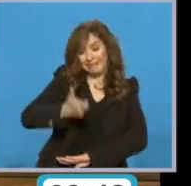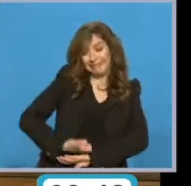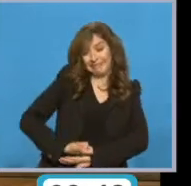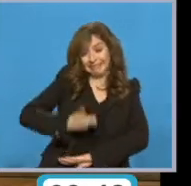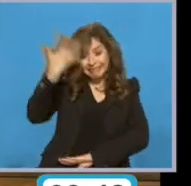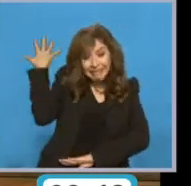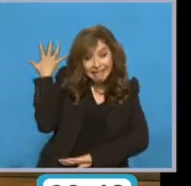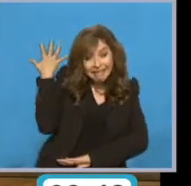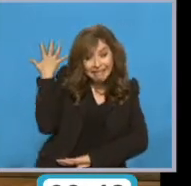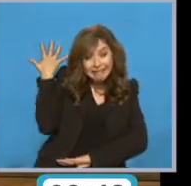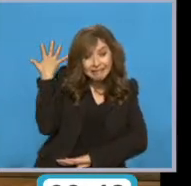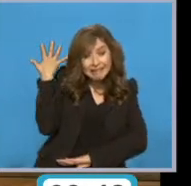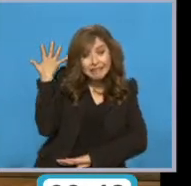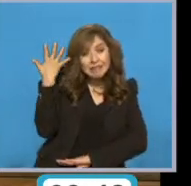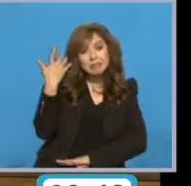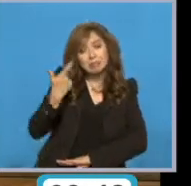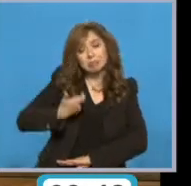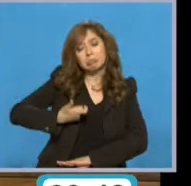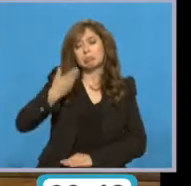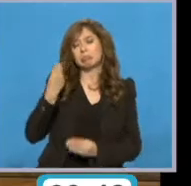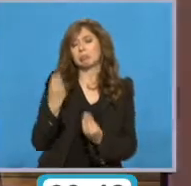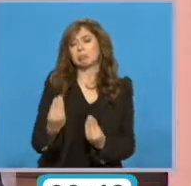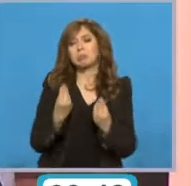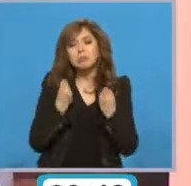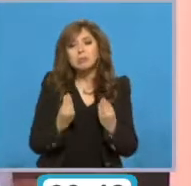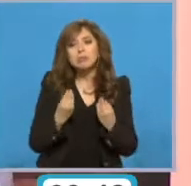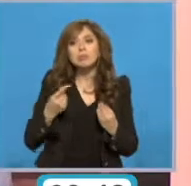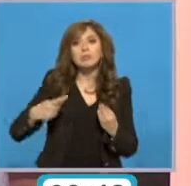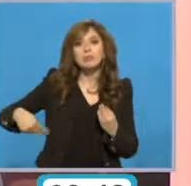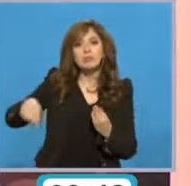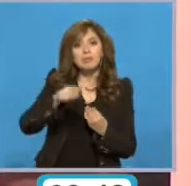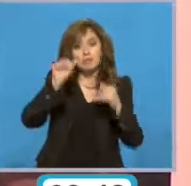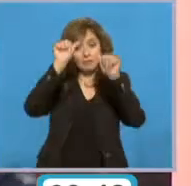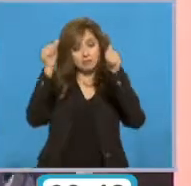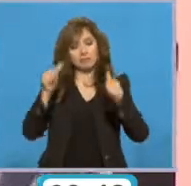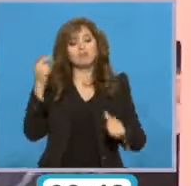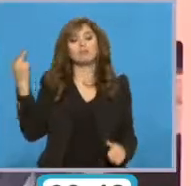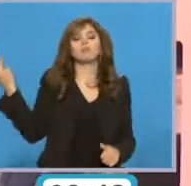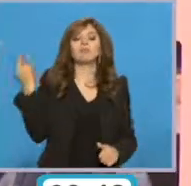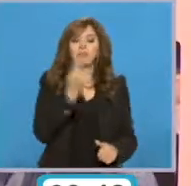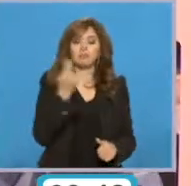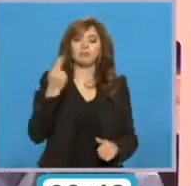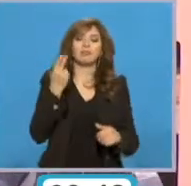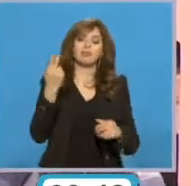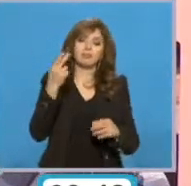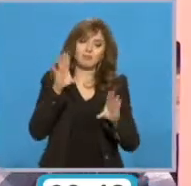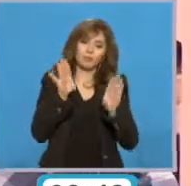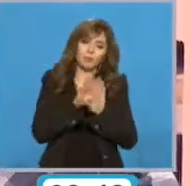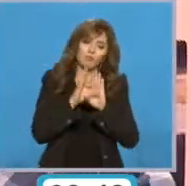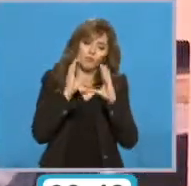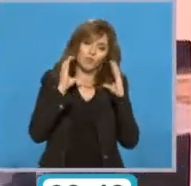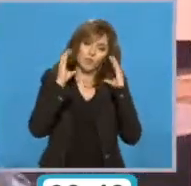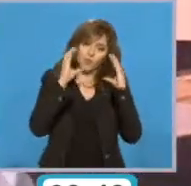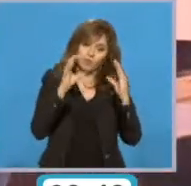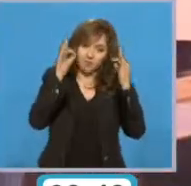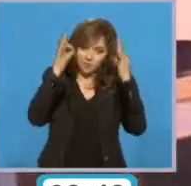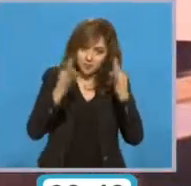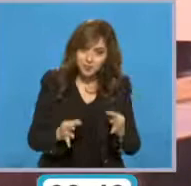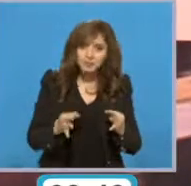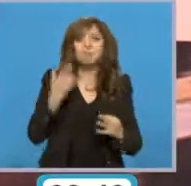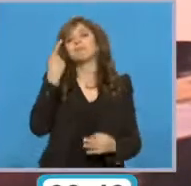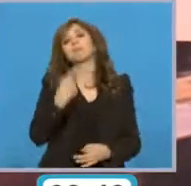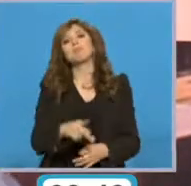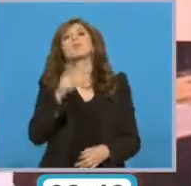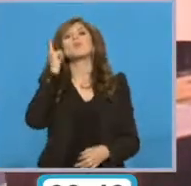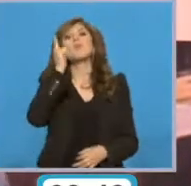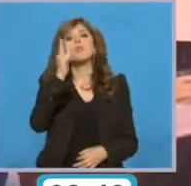sea, valuada de manera más alta en el mercado del arte, necesitaba justo un blindaje Claro que sí. particular. Pero los